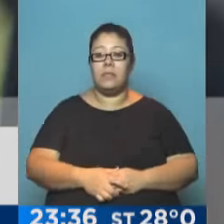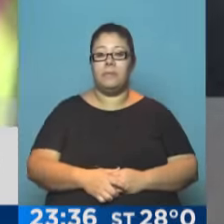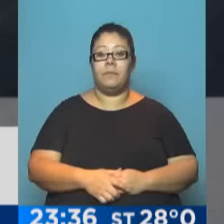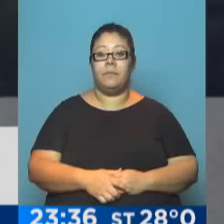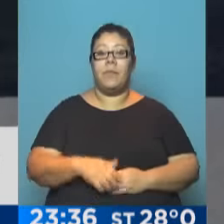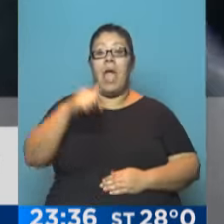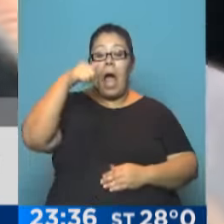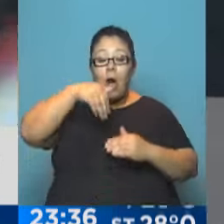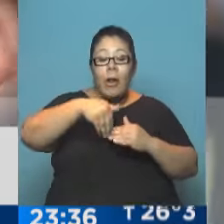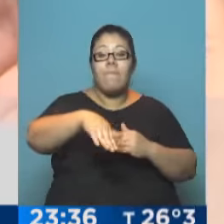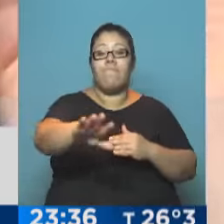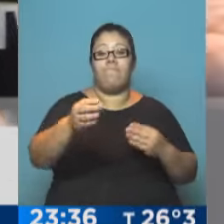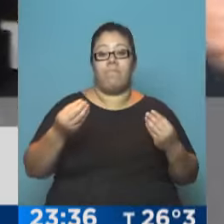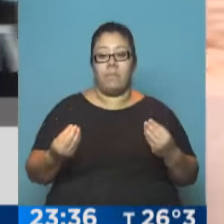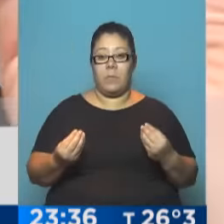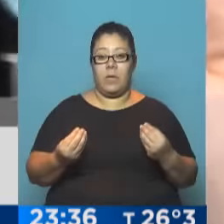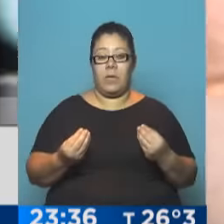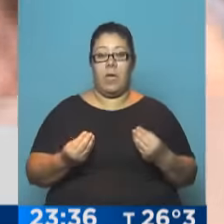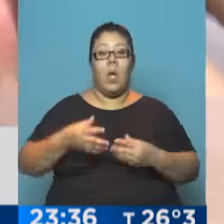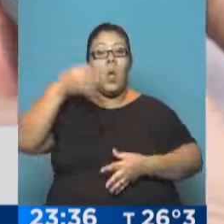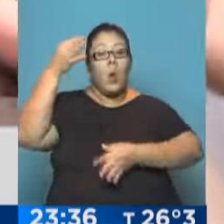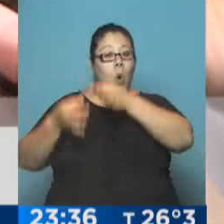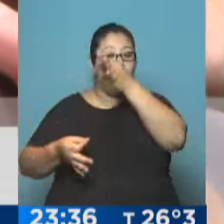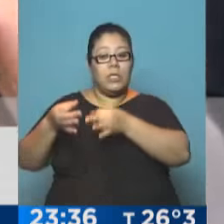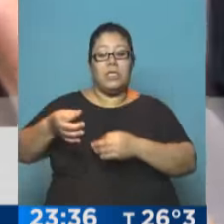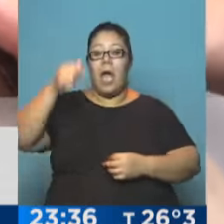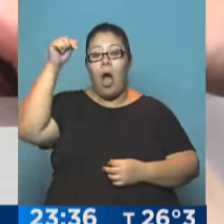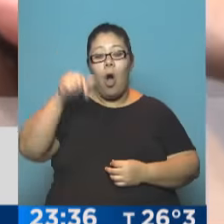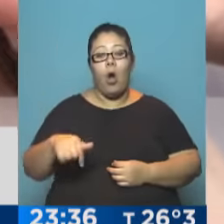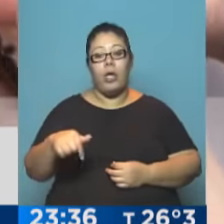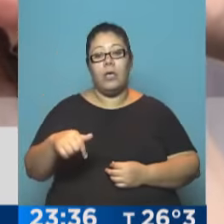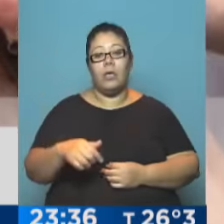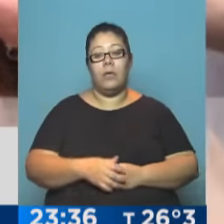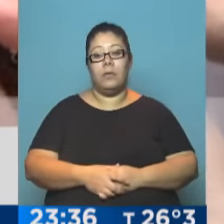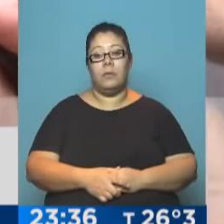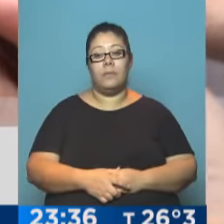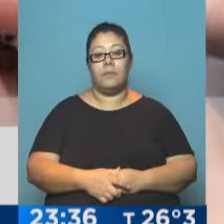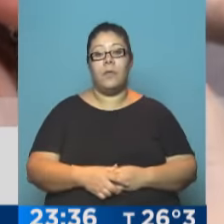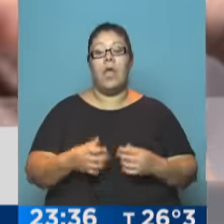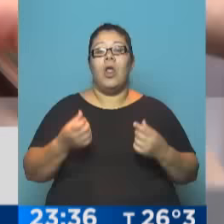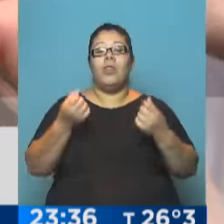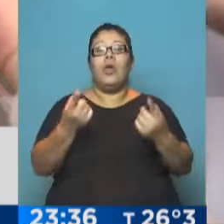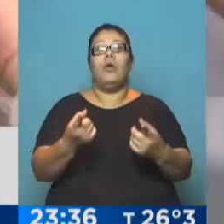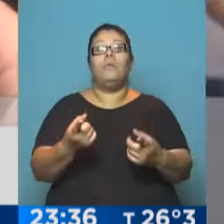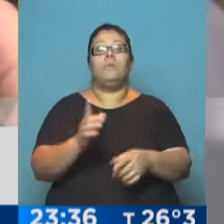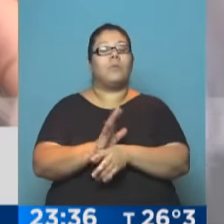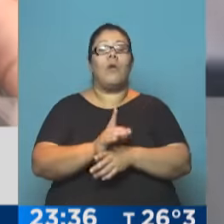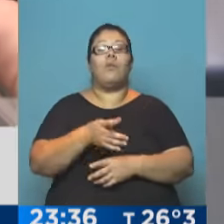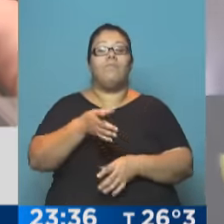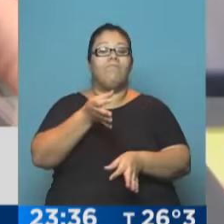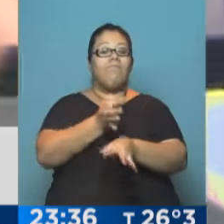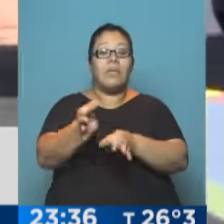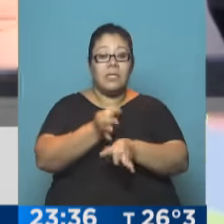pasos a seguir, pero claramente la justicia hoy le ha dado una lección a